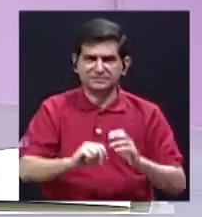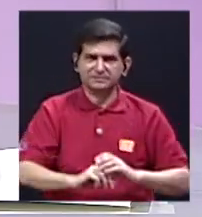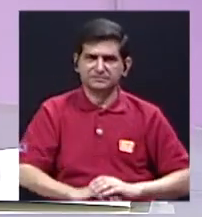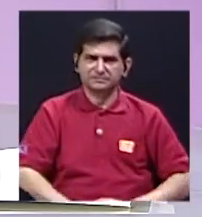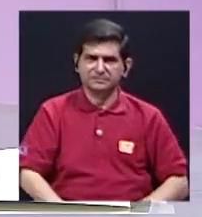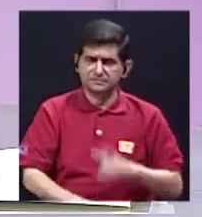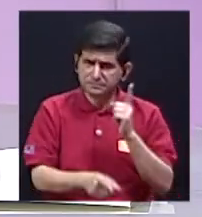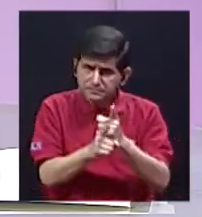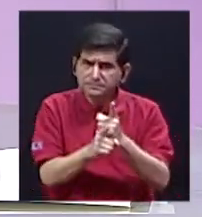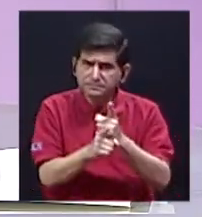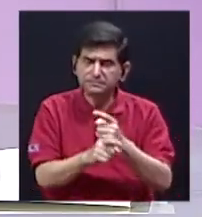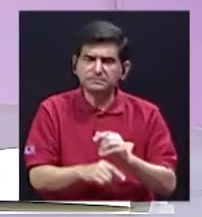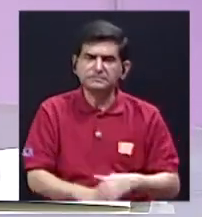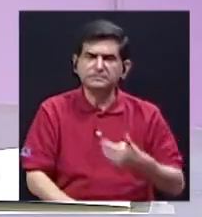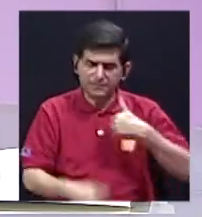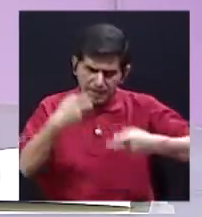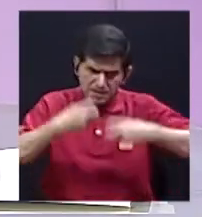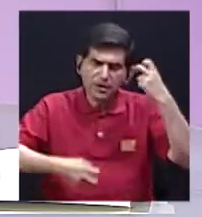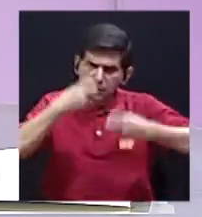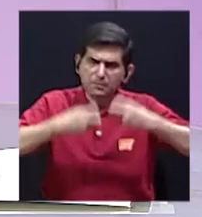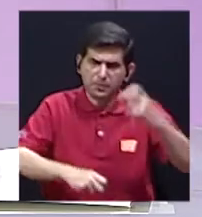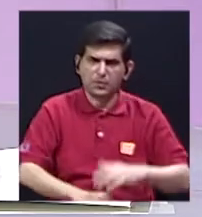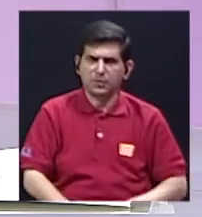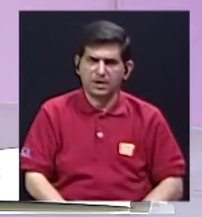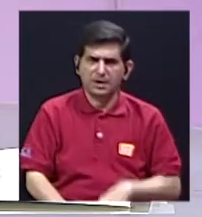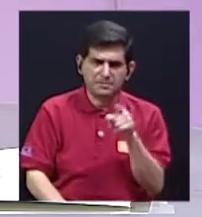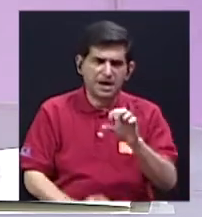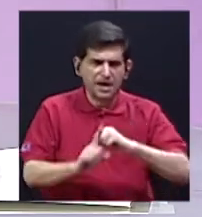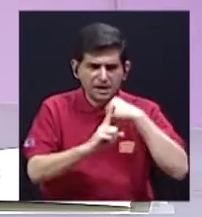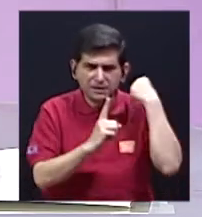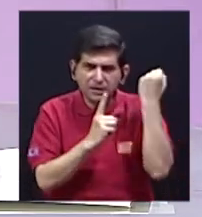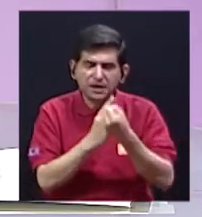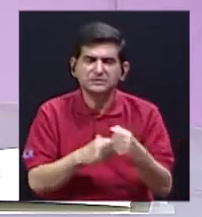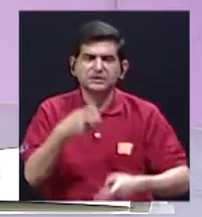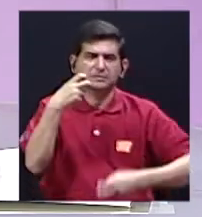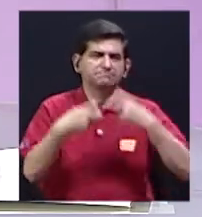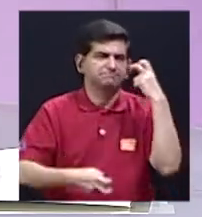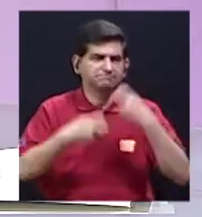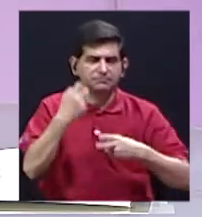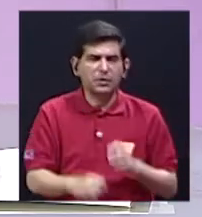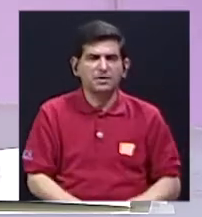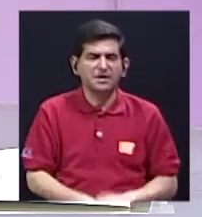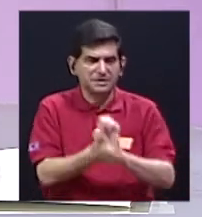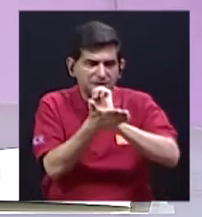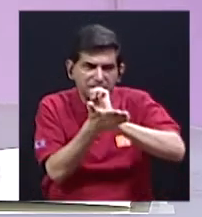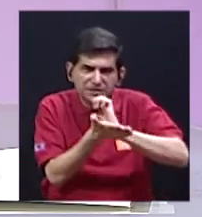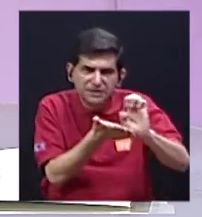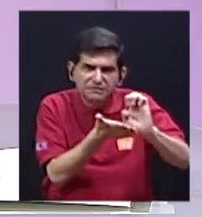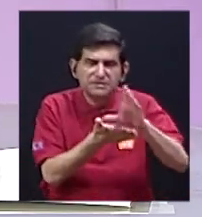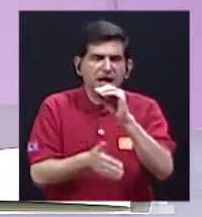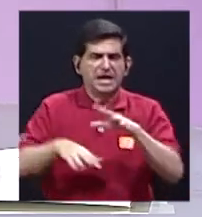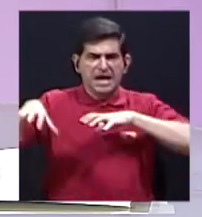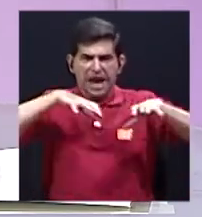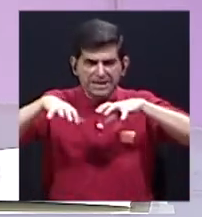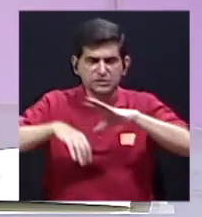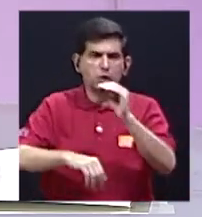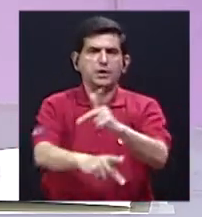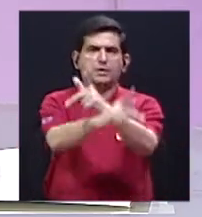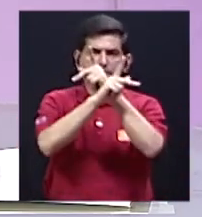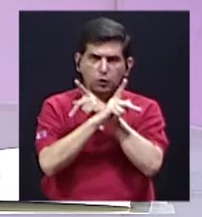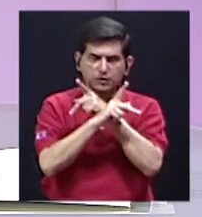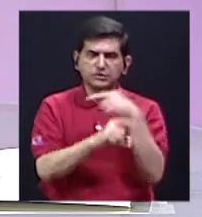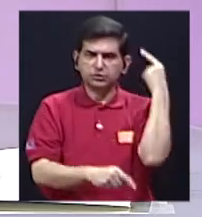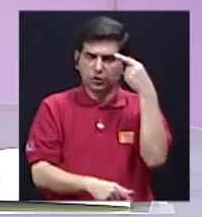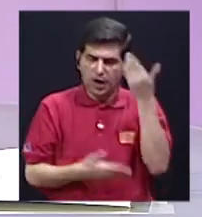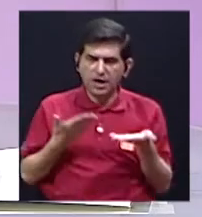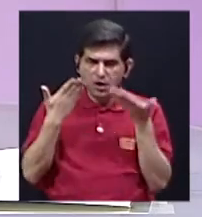efectivamente hay un problema en este sentido hay un problema de prevención y de reacción y de protección del